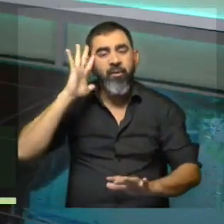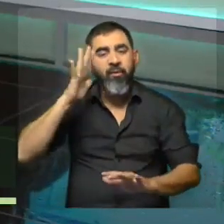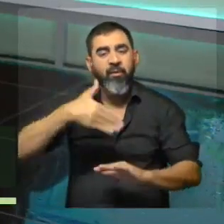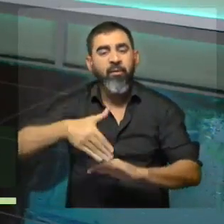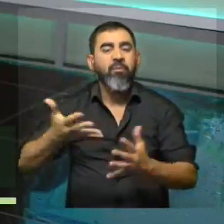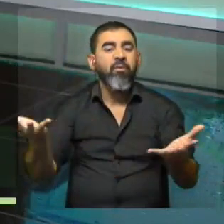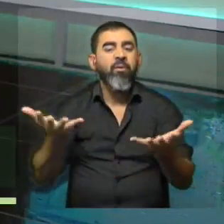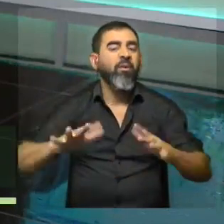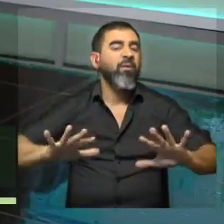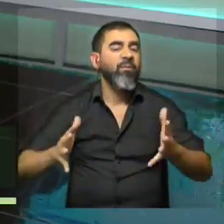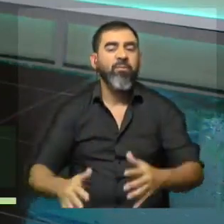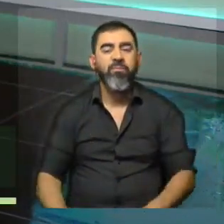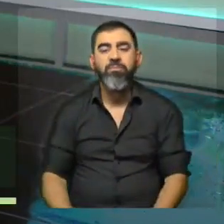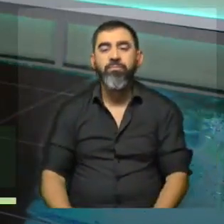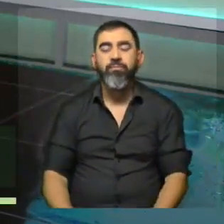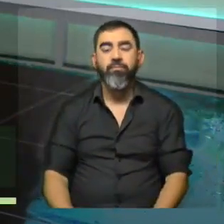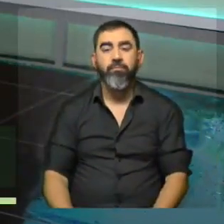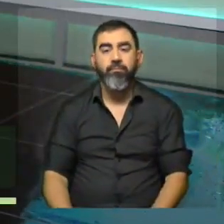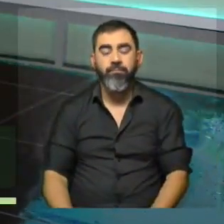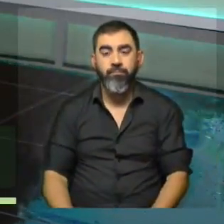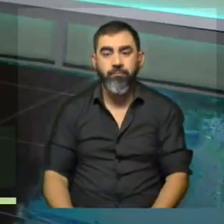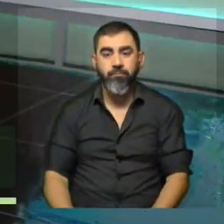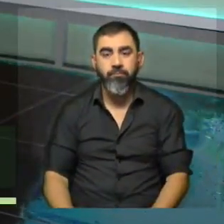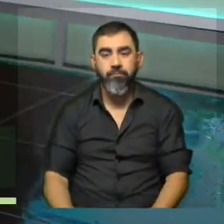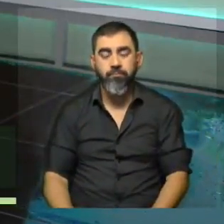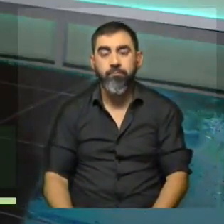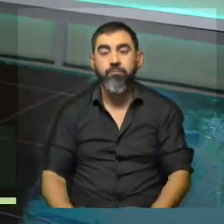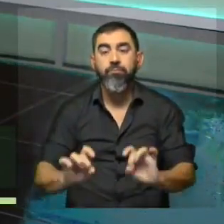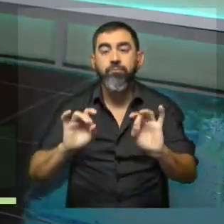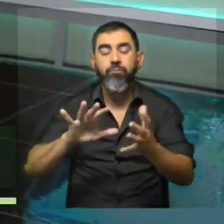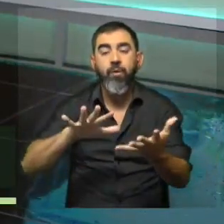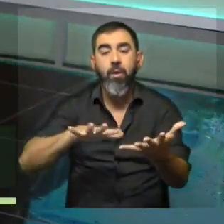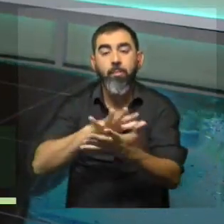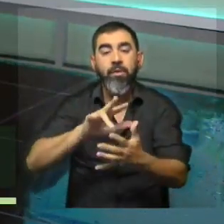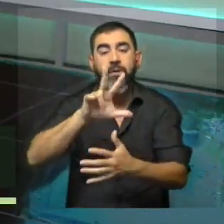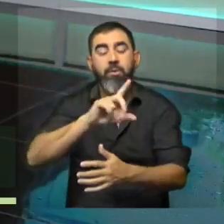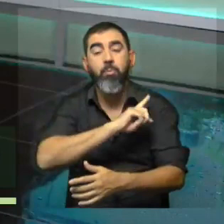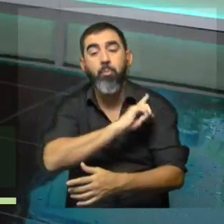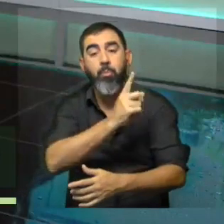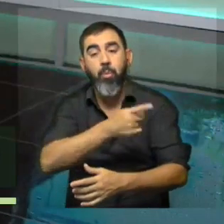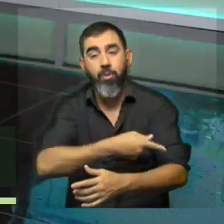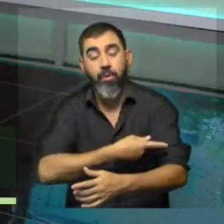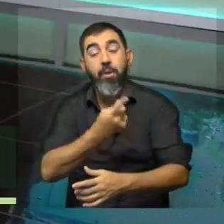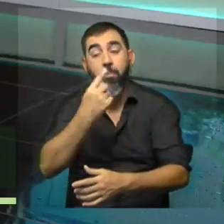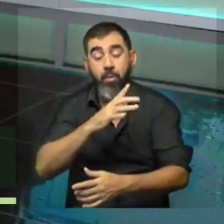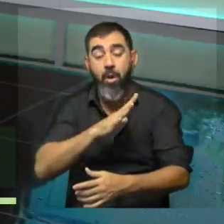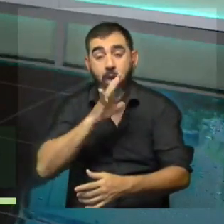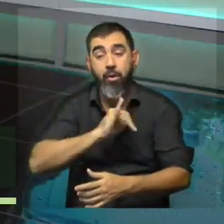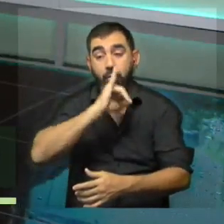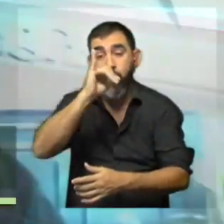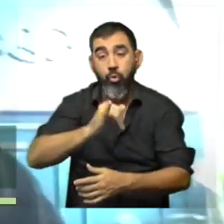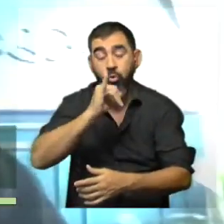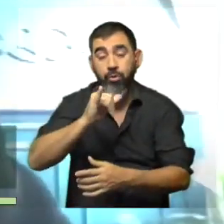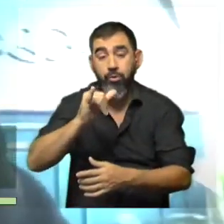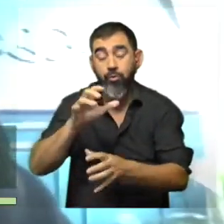en Sí apenas en la plaza de los tres poderes Pero hay noticias de que los